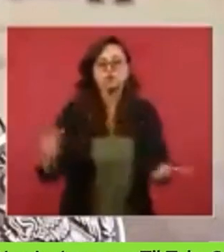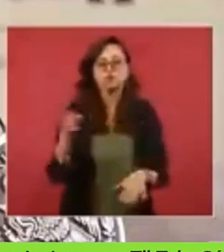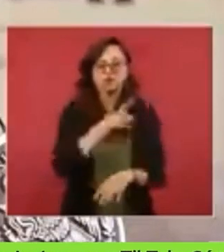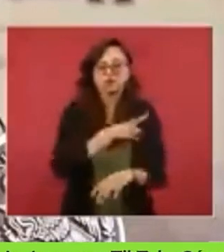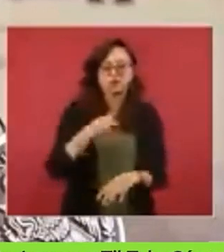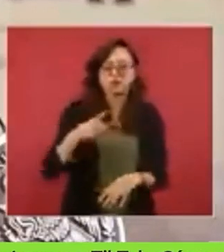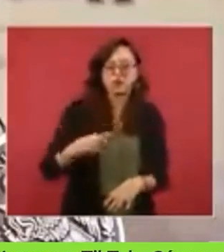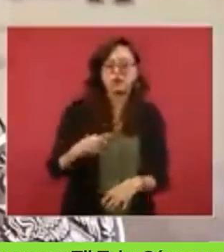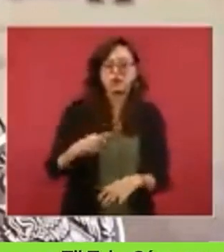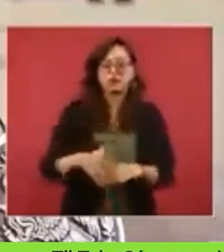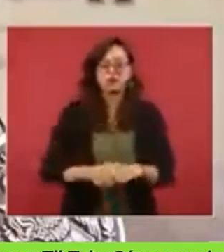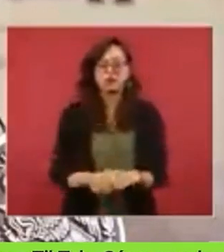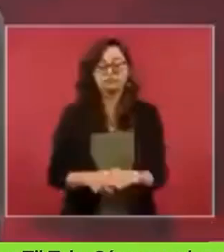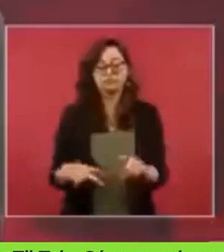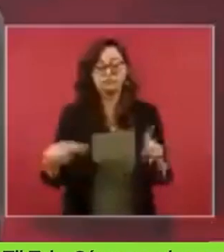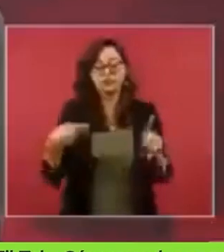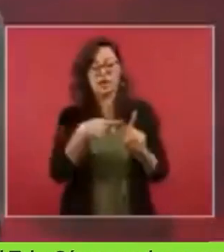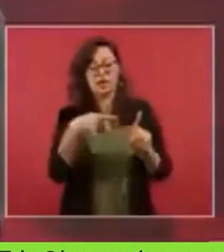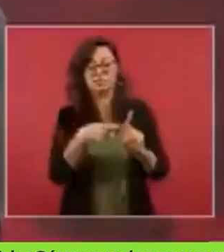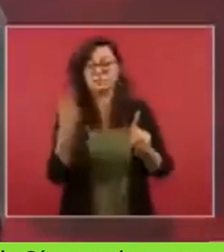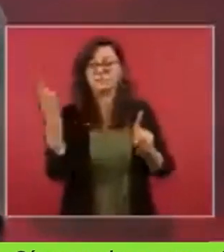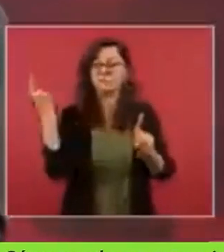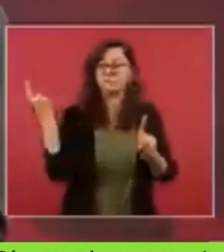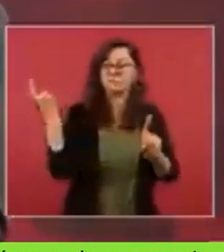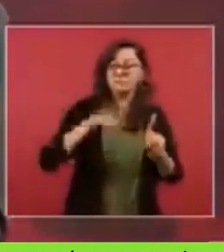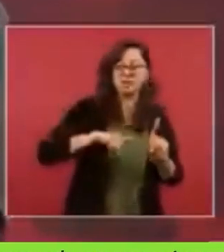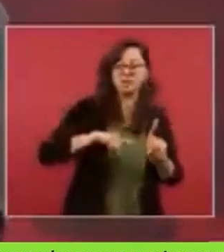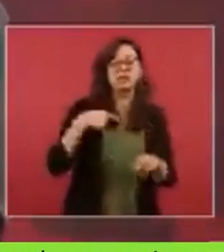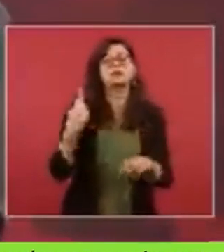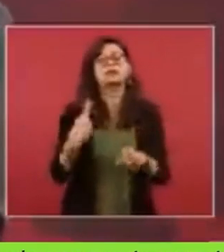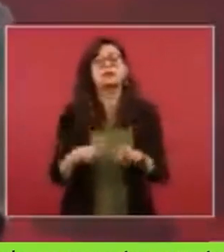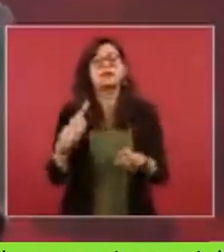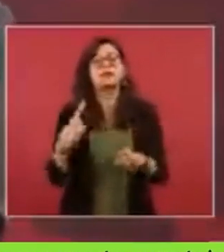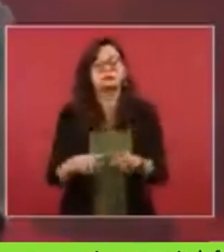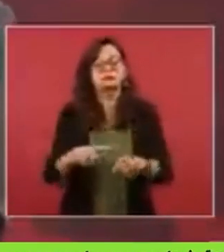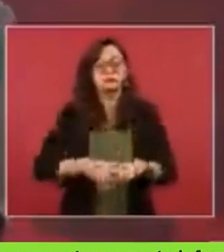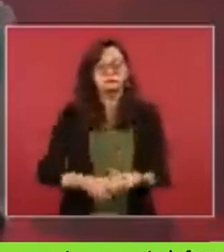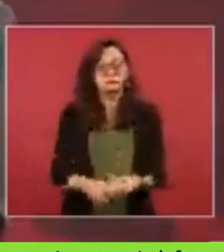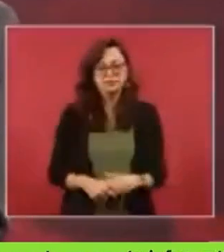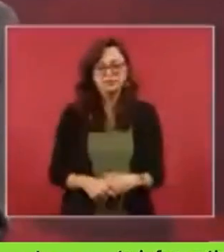si recibía órdenes o informaba